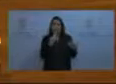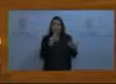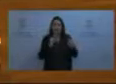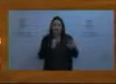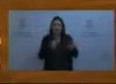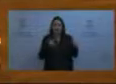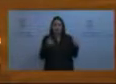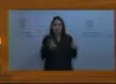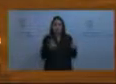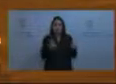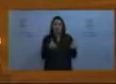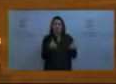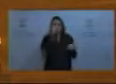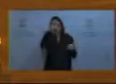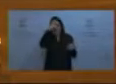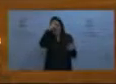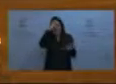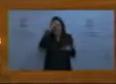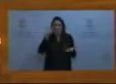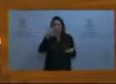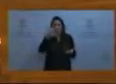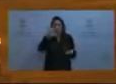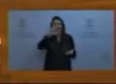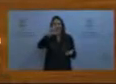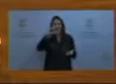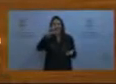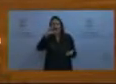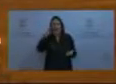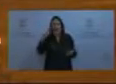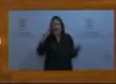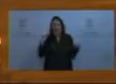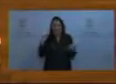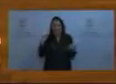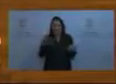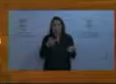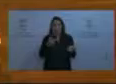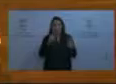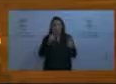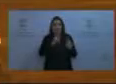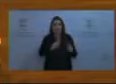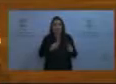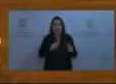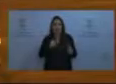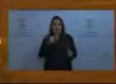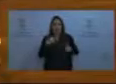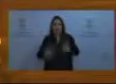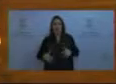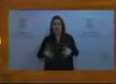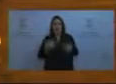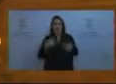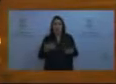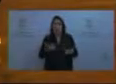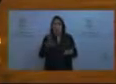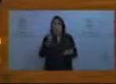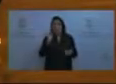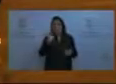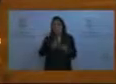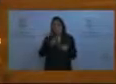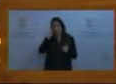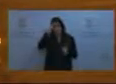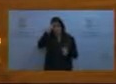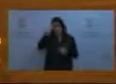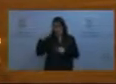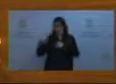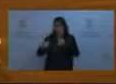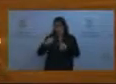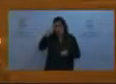qué consiste la enfermedad celíaca y ver las manifestaciones y cómo han ido cambiando desde el concepto clásico que tenemos de